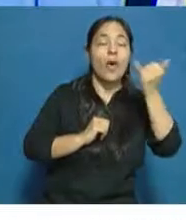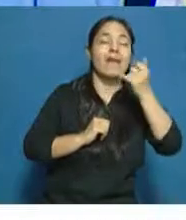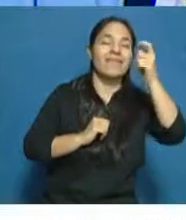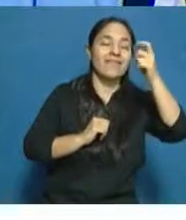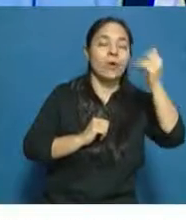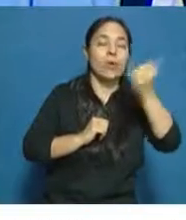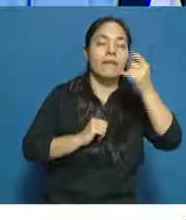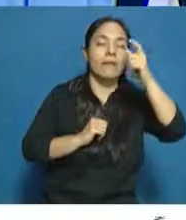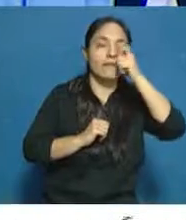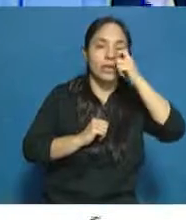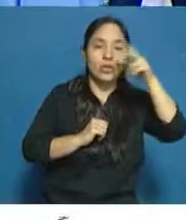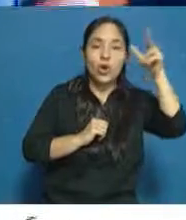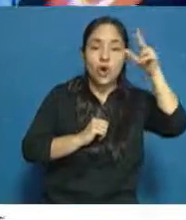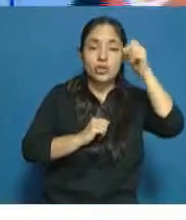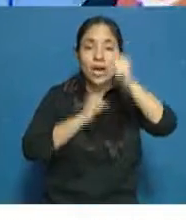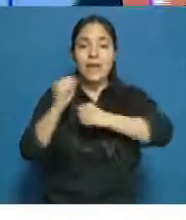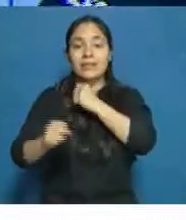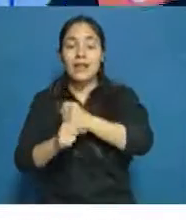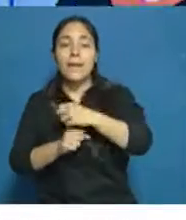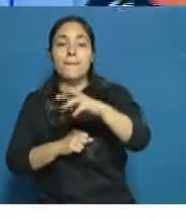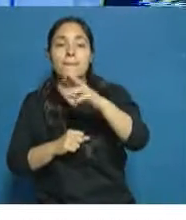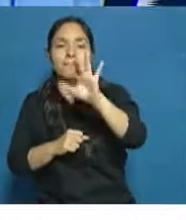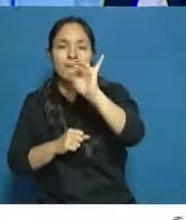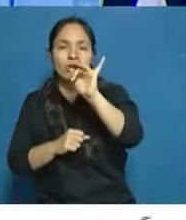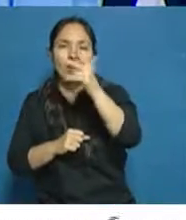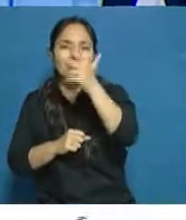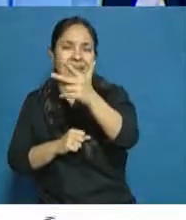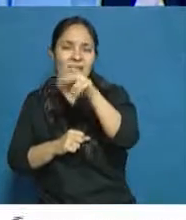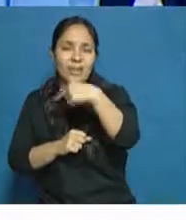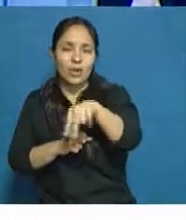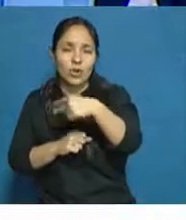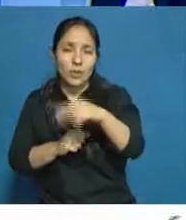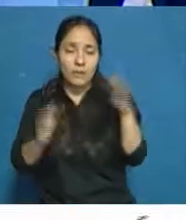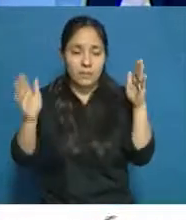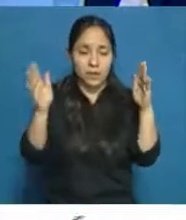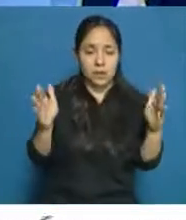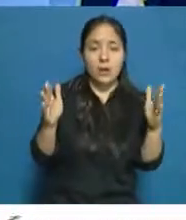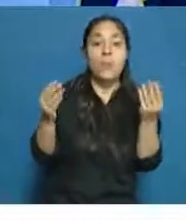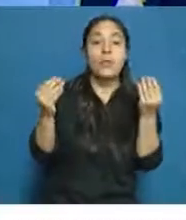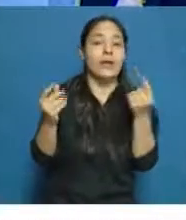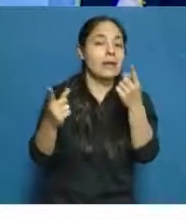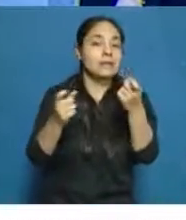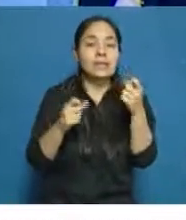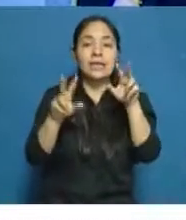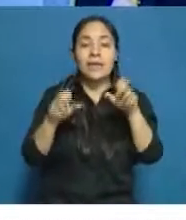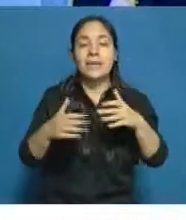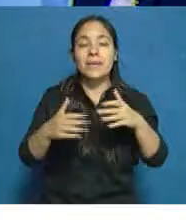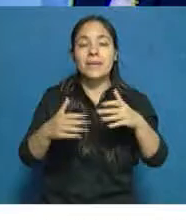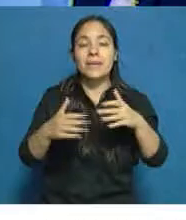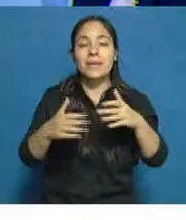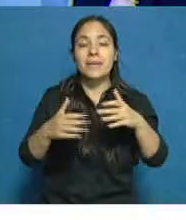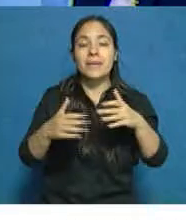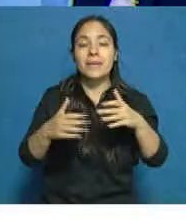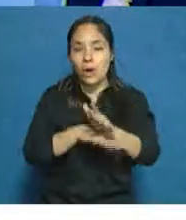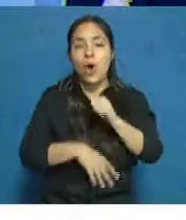28, hasta el miércoles 3, creo, de noviembre, porque tengo que atender un tema de salud. Es